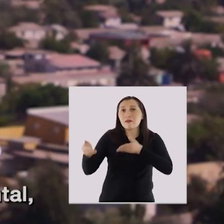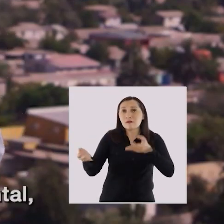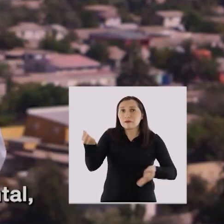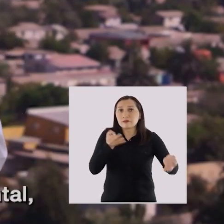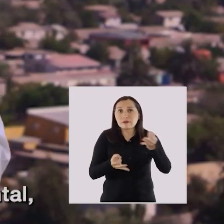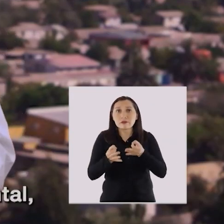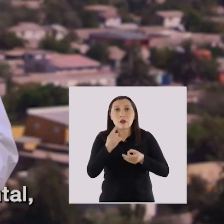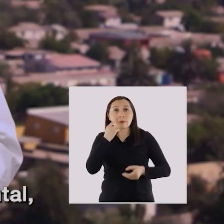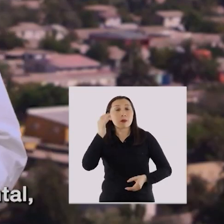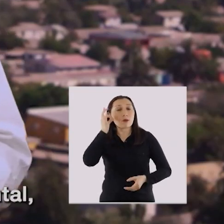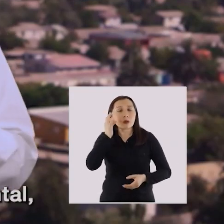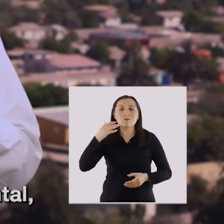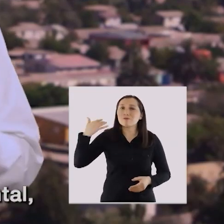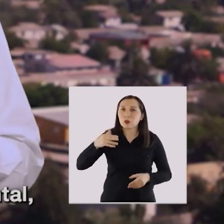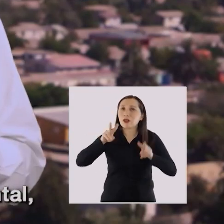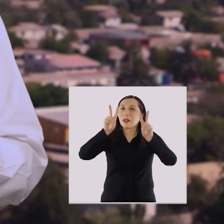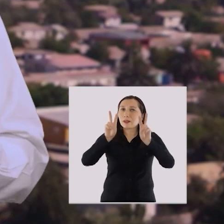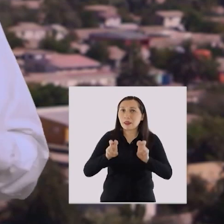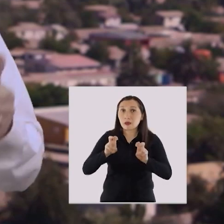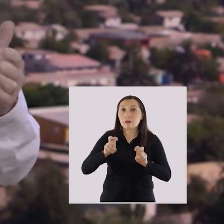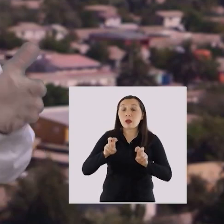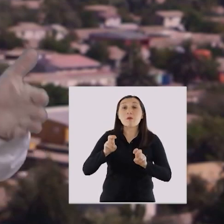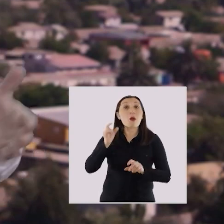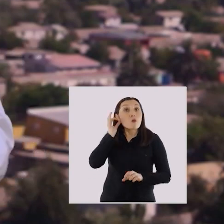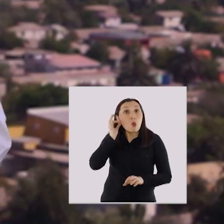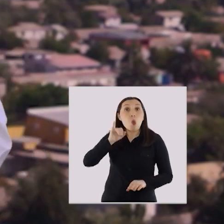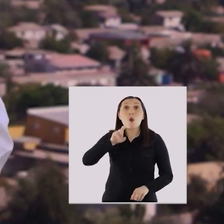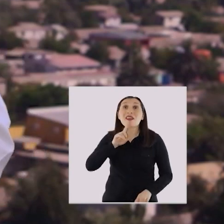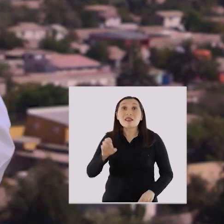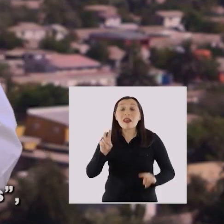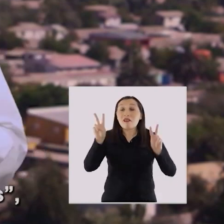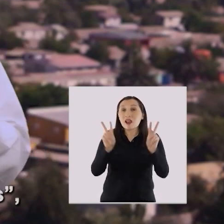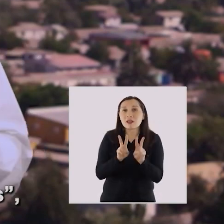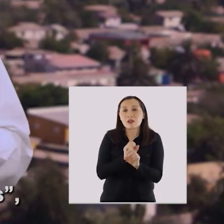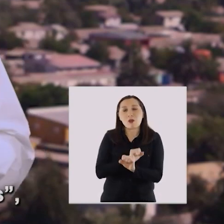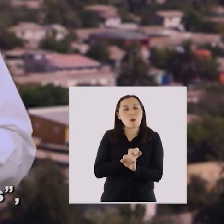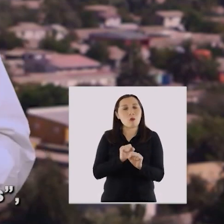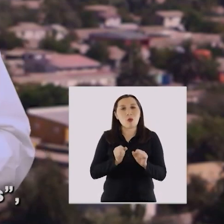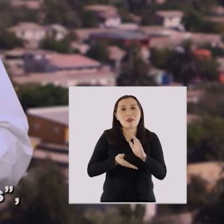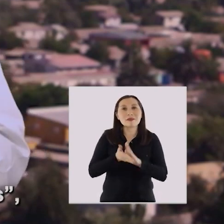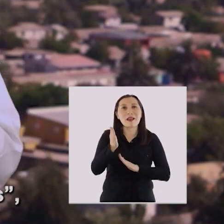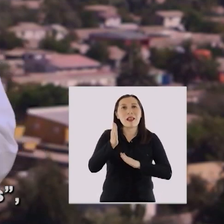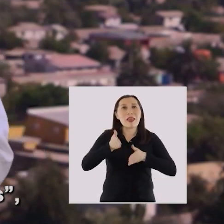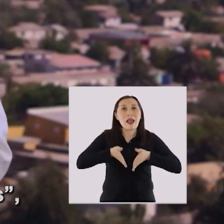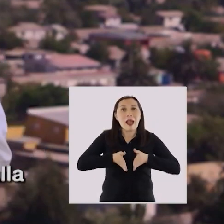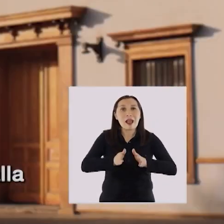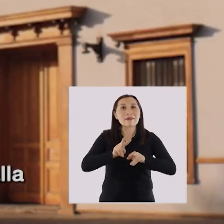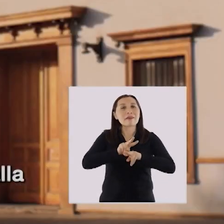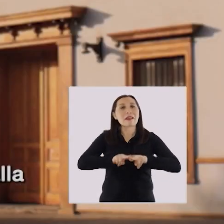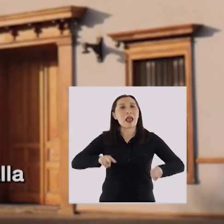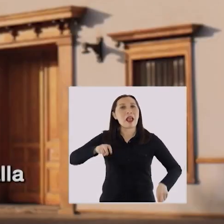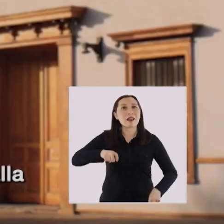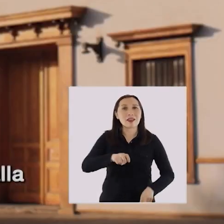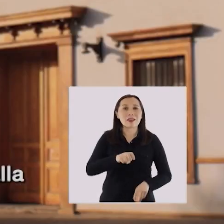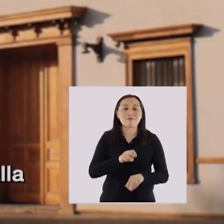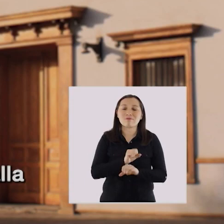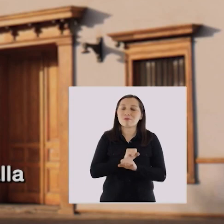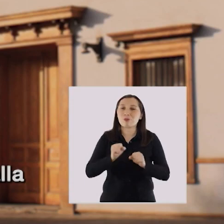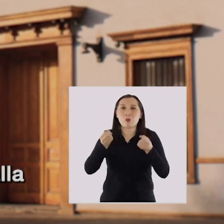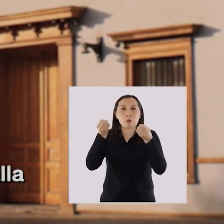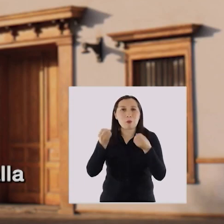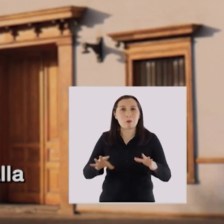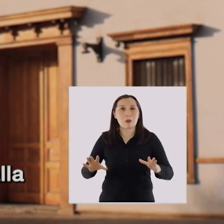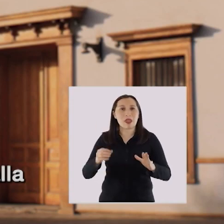vecinos nos plantean un tema que es fundamental. Como doña Juanita en Vallenar, no podemos salir a la calle tranquilos. Por eso, no